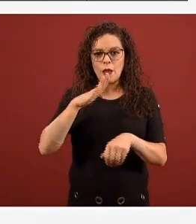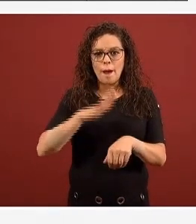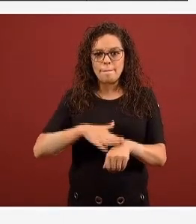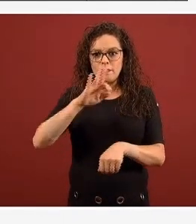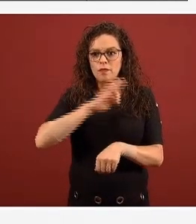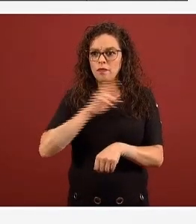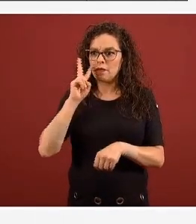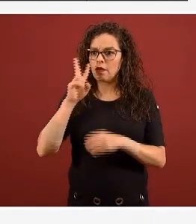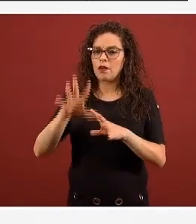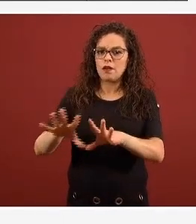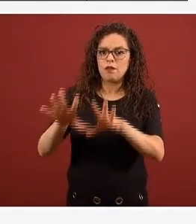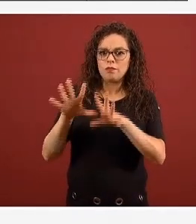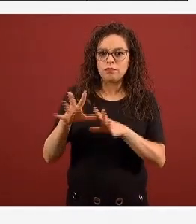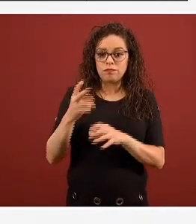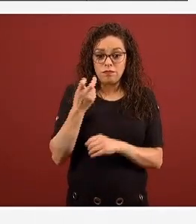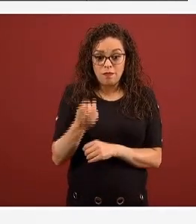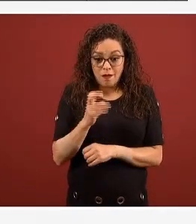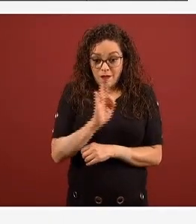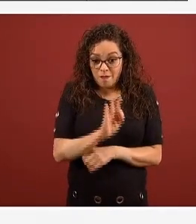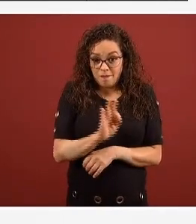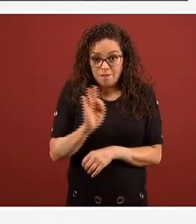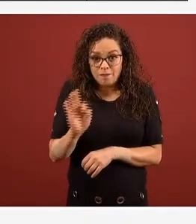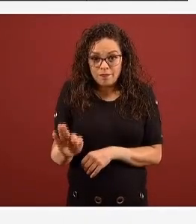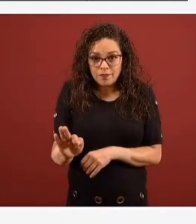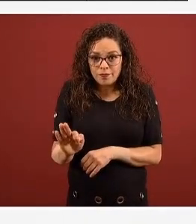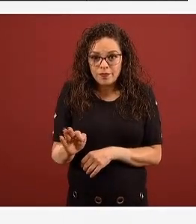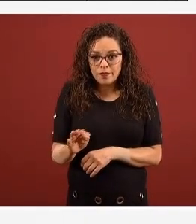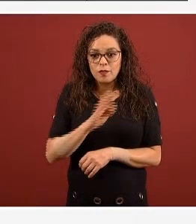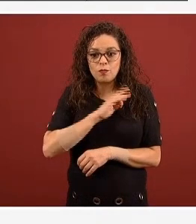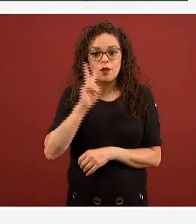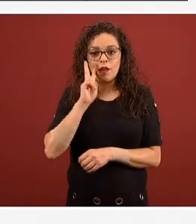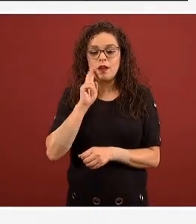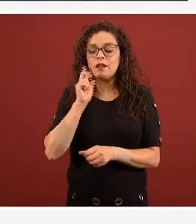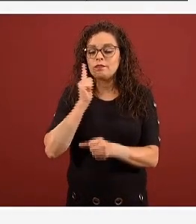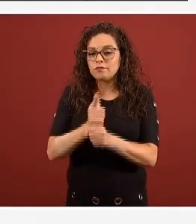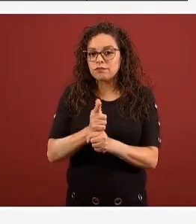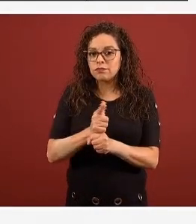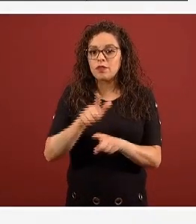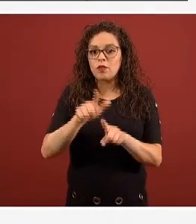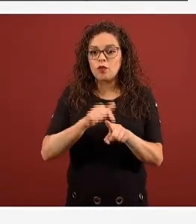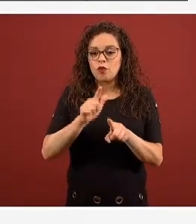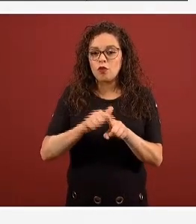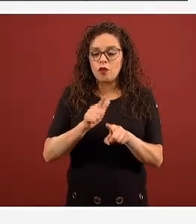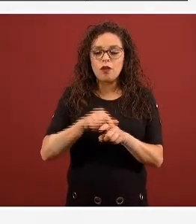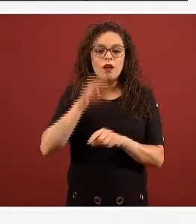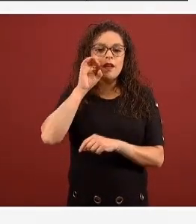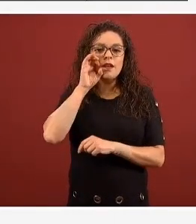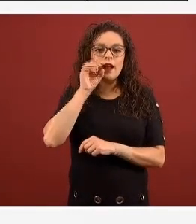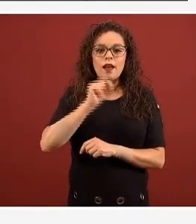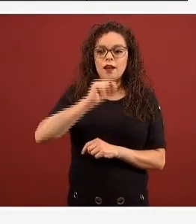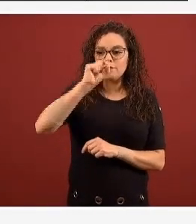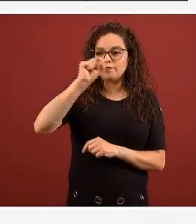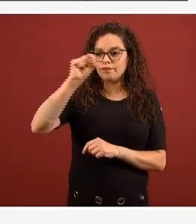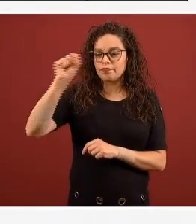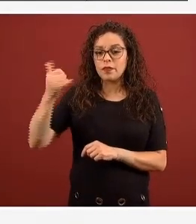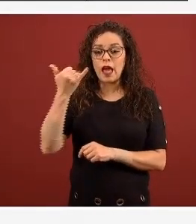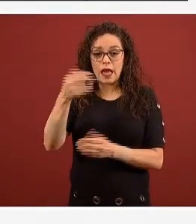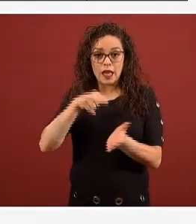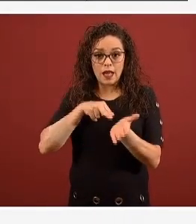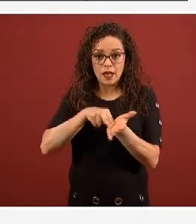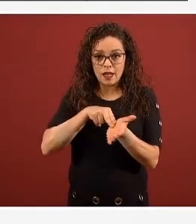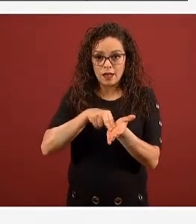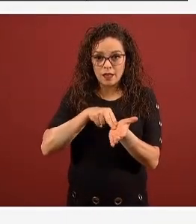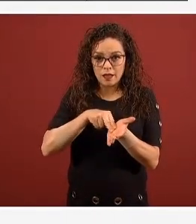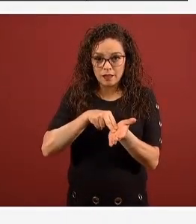ya en estas fechas. Vemos cómo las líneas de color naranja y de color negro, que